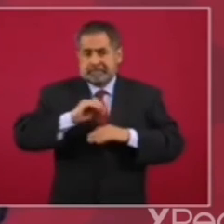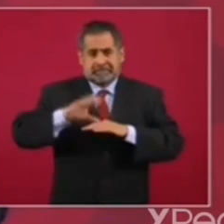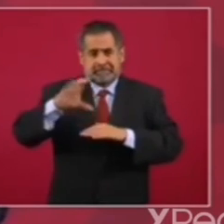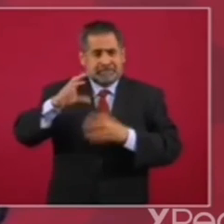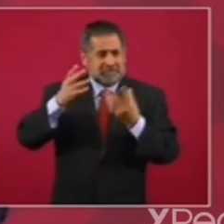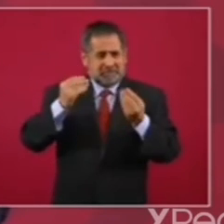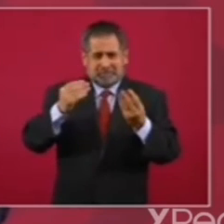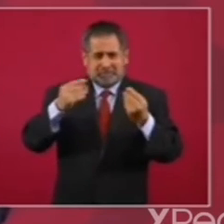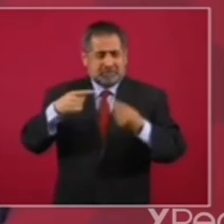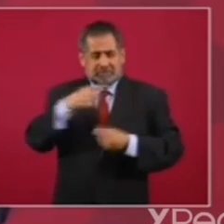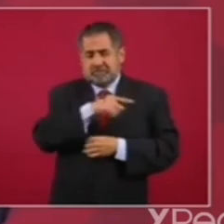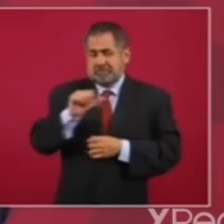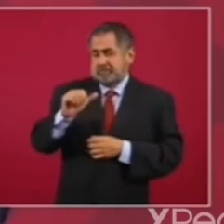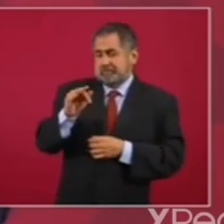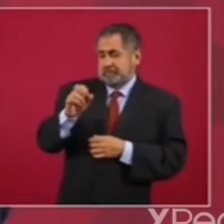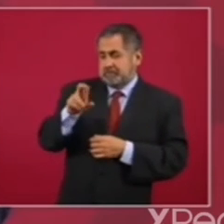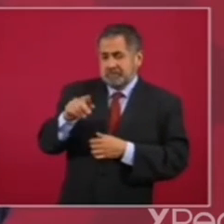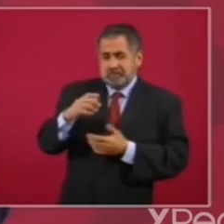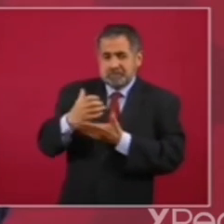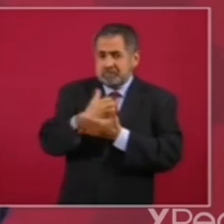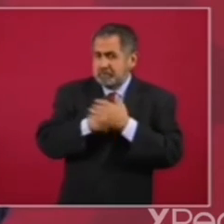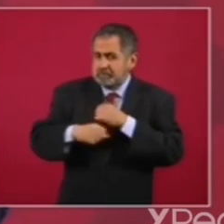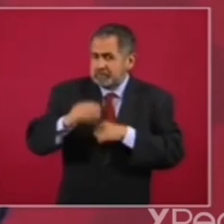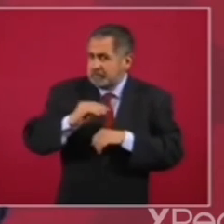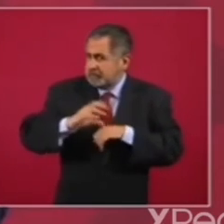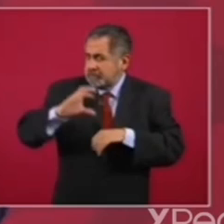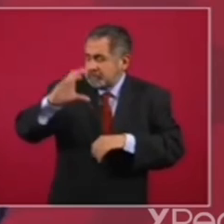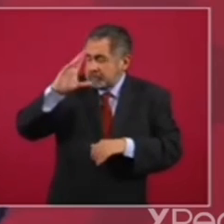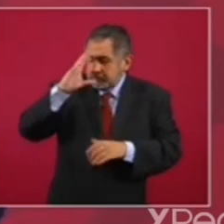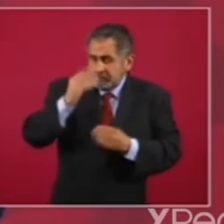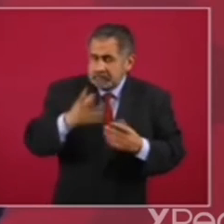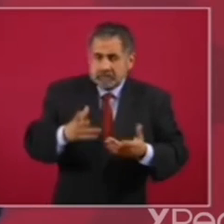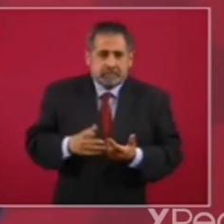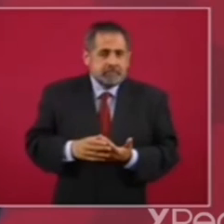las administradoras de Afores,